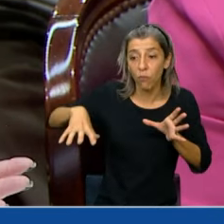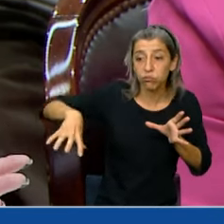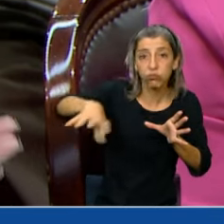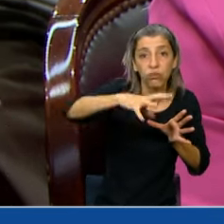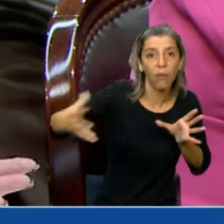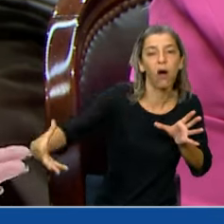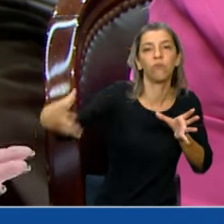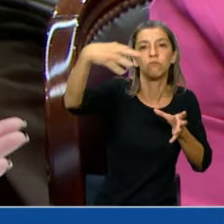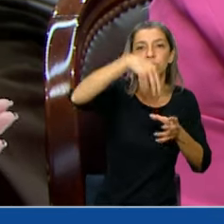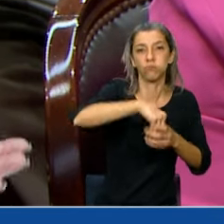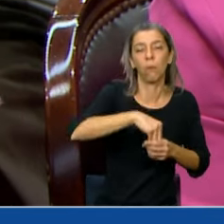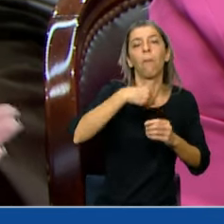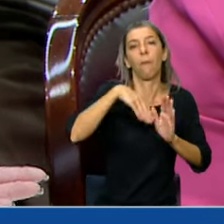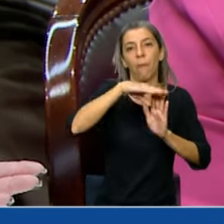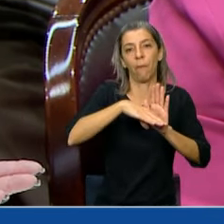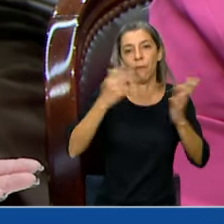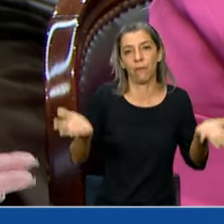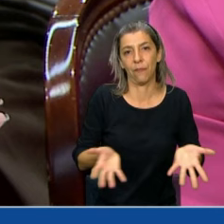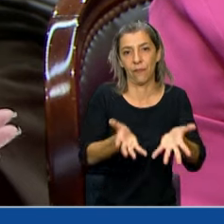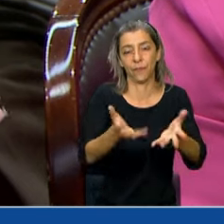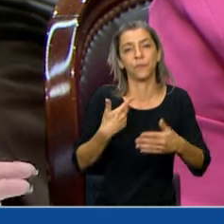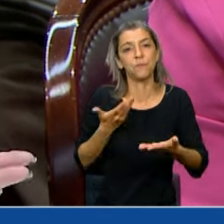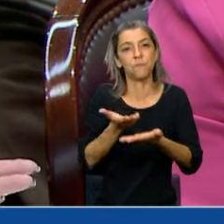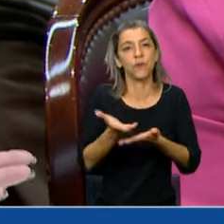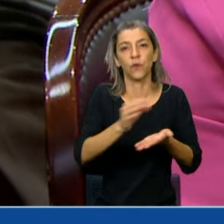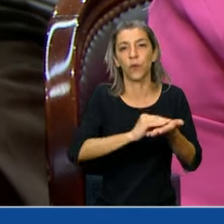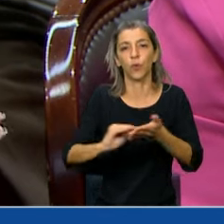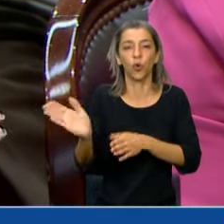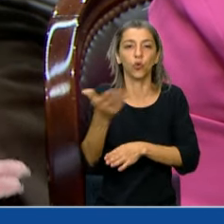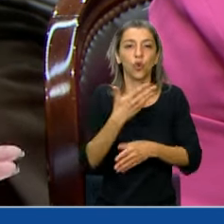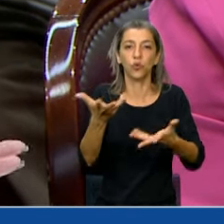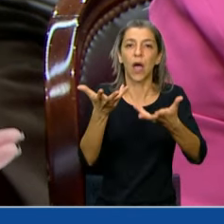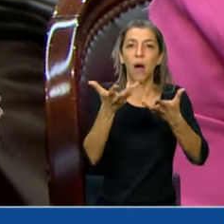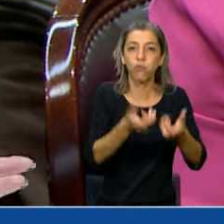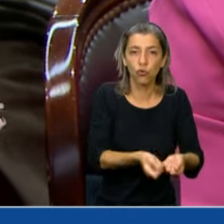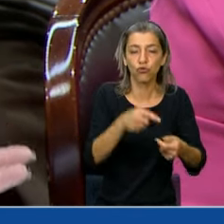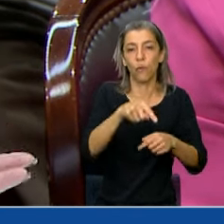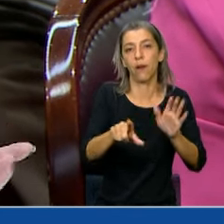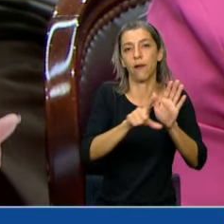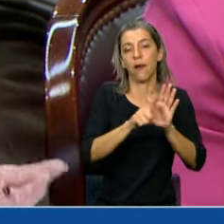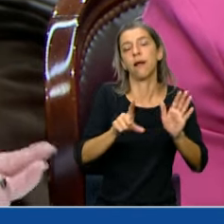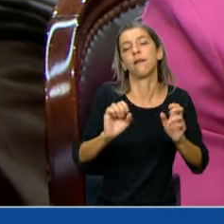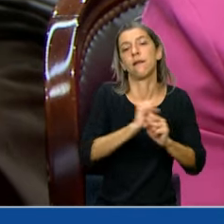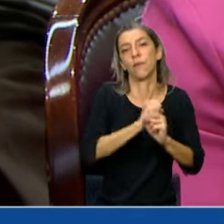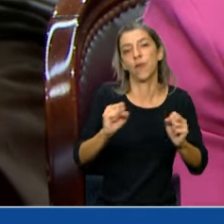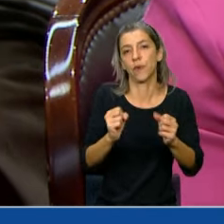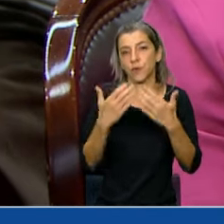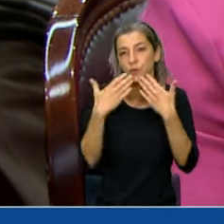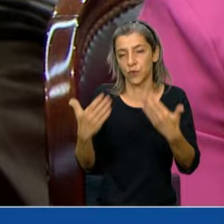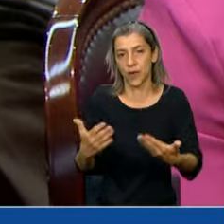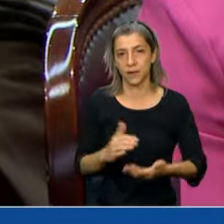por todo esto pido a todos los diputados que acompañemos la aprobación de este proyecto Muchas